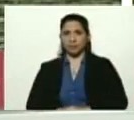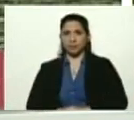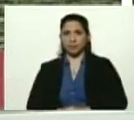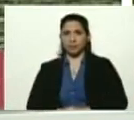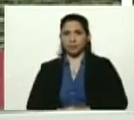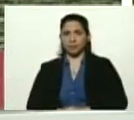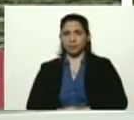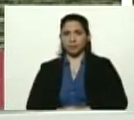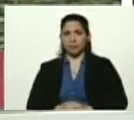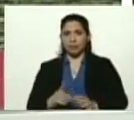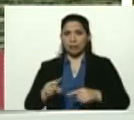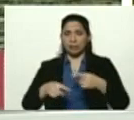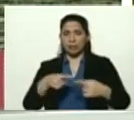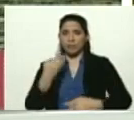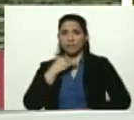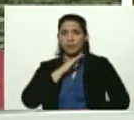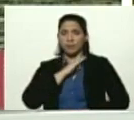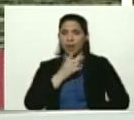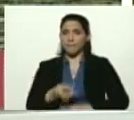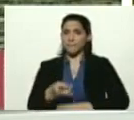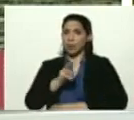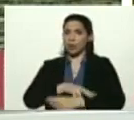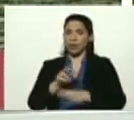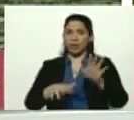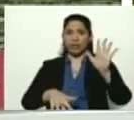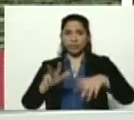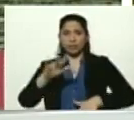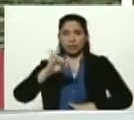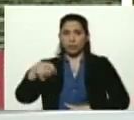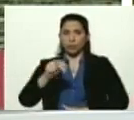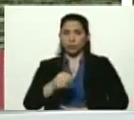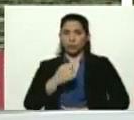Luego el cuadro empeora el 13 de junio y lamentablemente